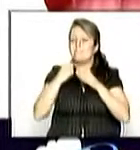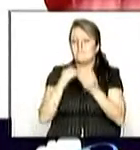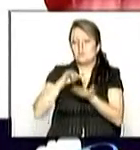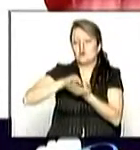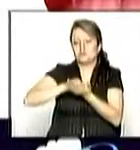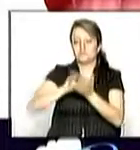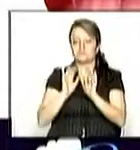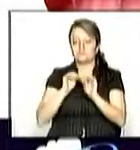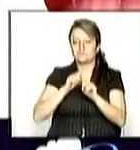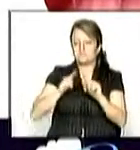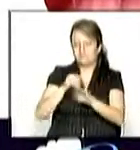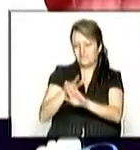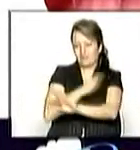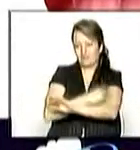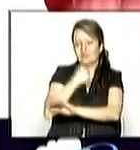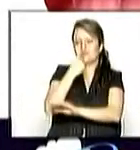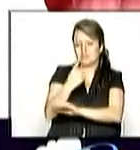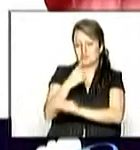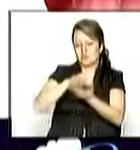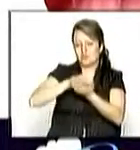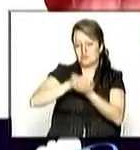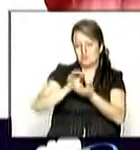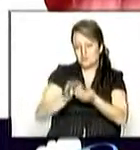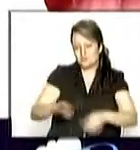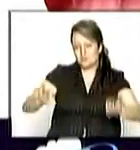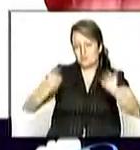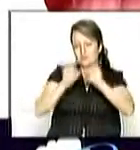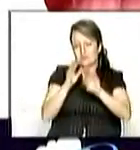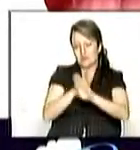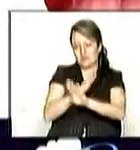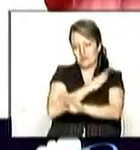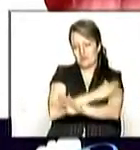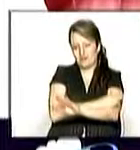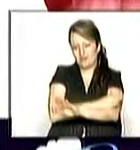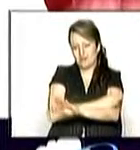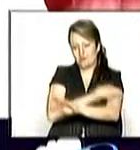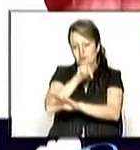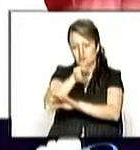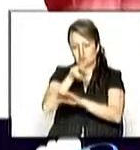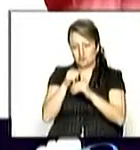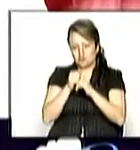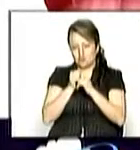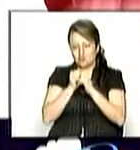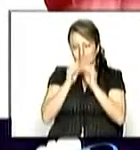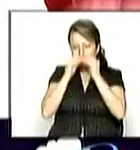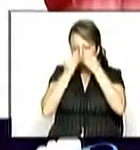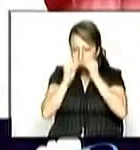les decía, es de gran importancia desde el punto de vista neurofocal.